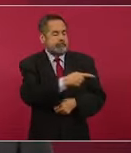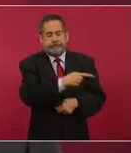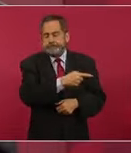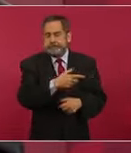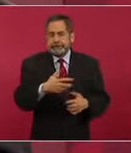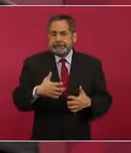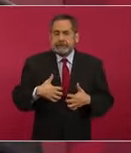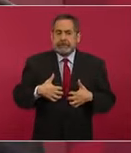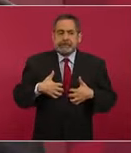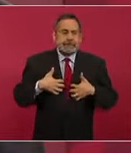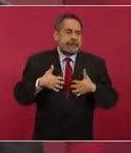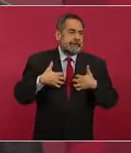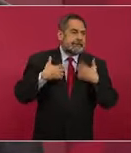de mal humor.